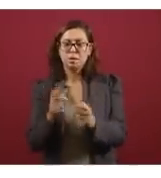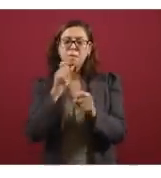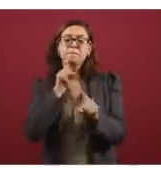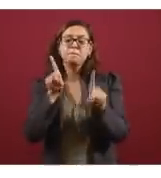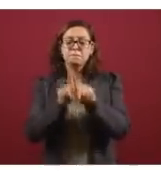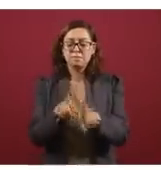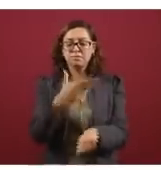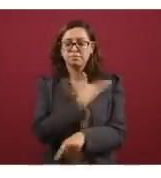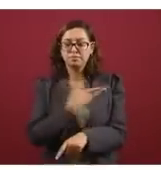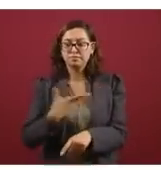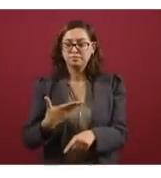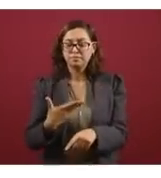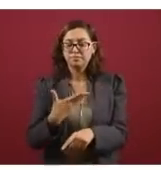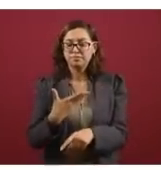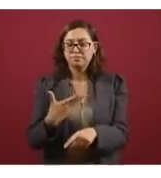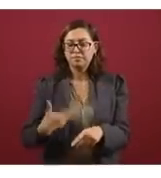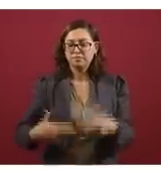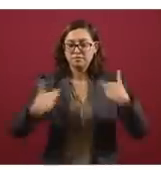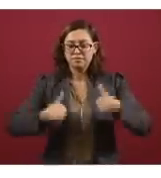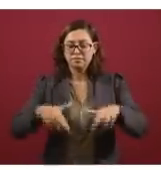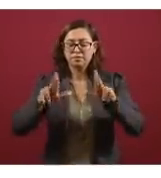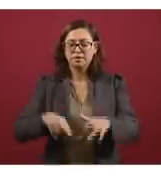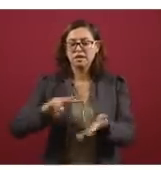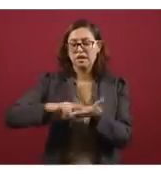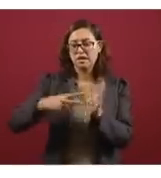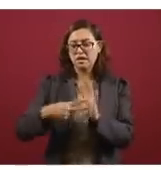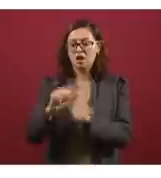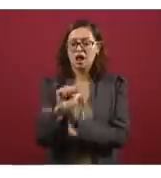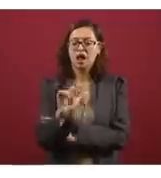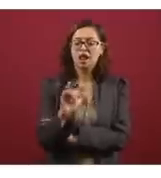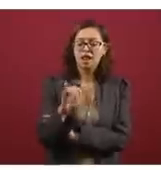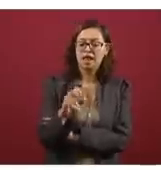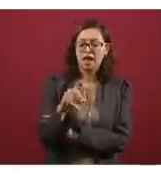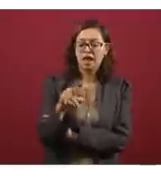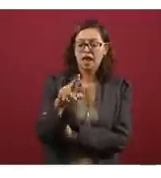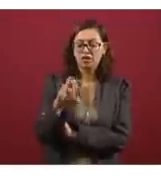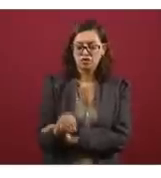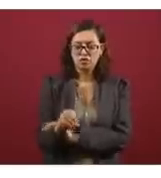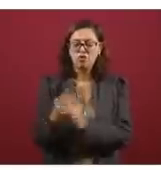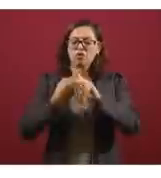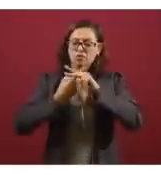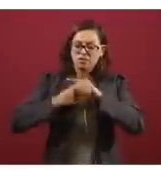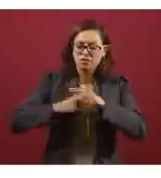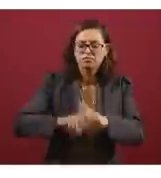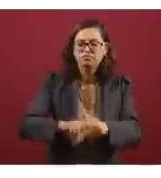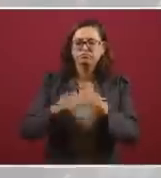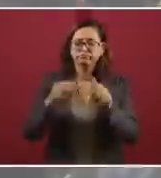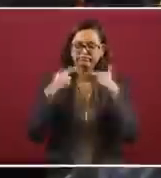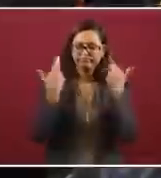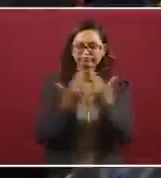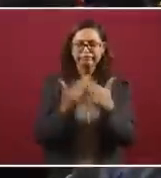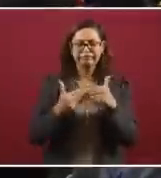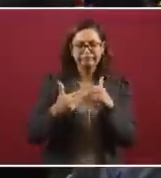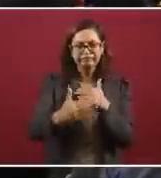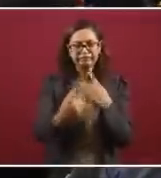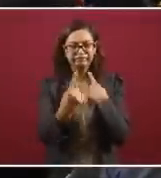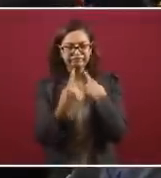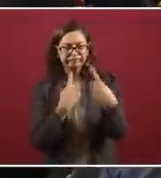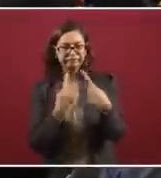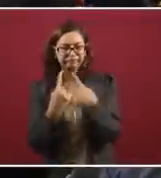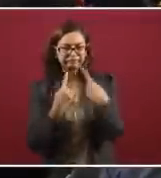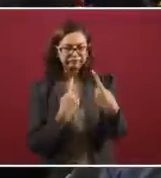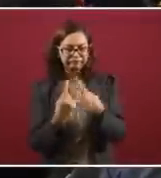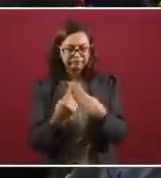República, el ingeniero Alejandro Esquer, se dio inicio formal a las negociaciones. Por la